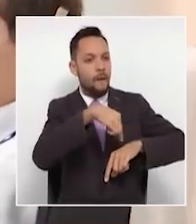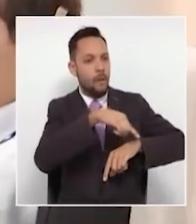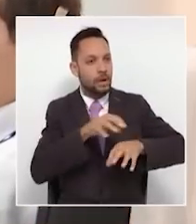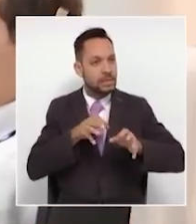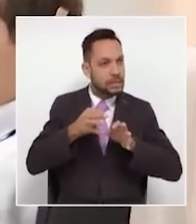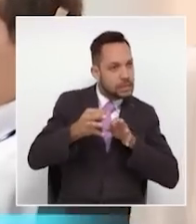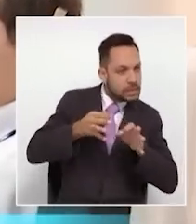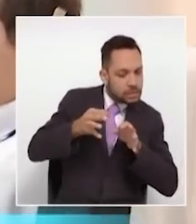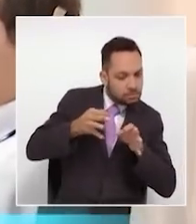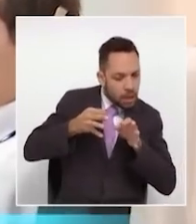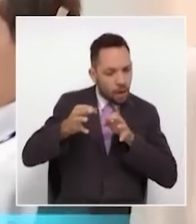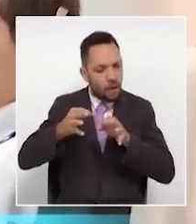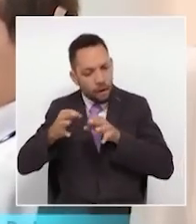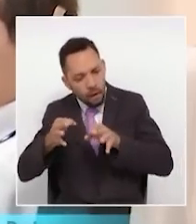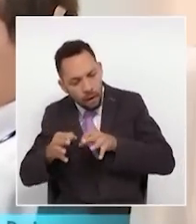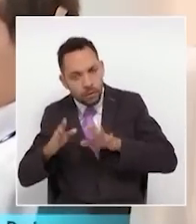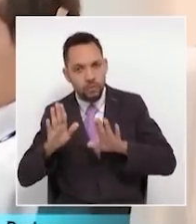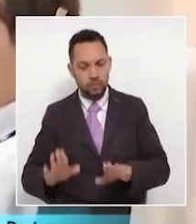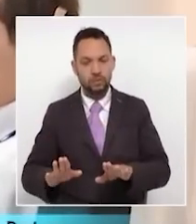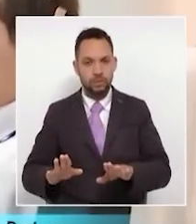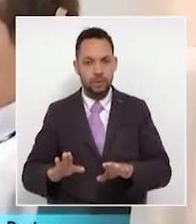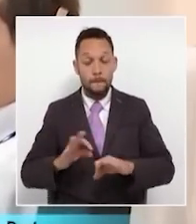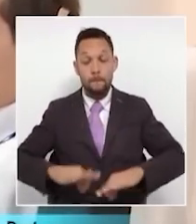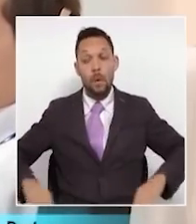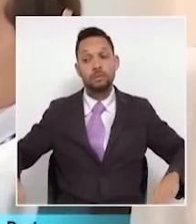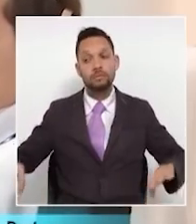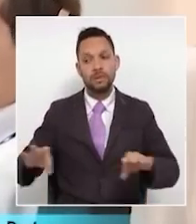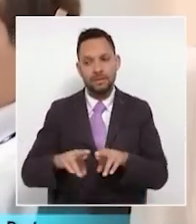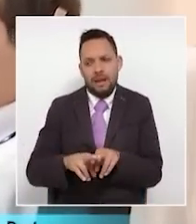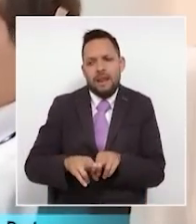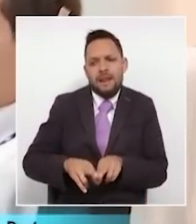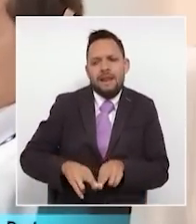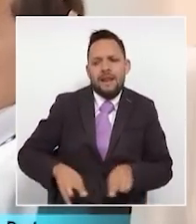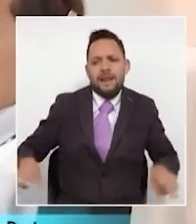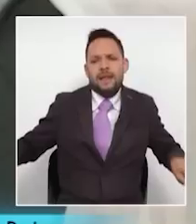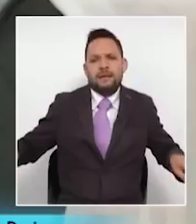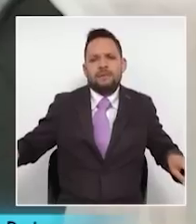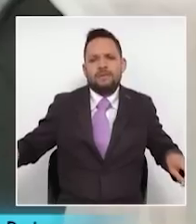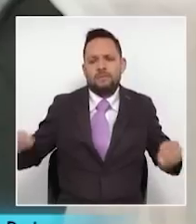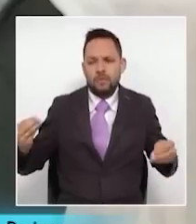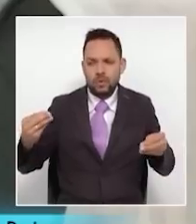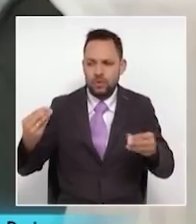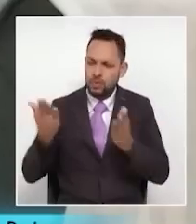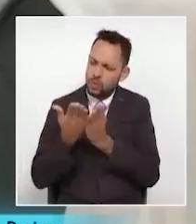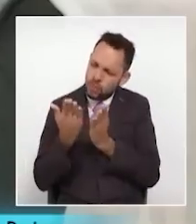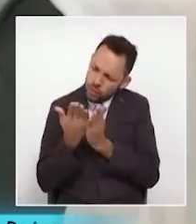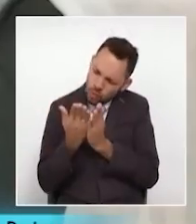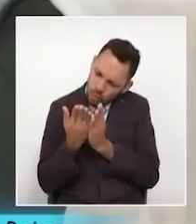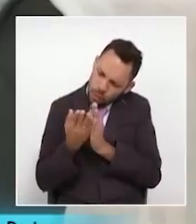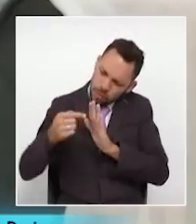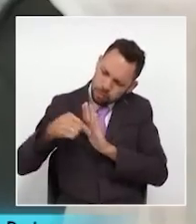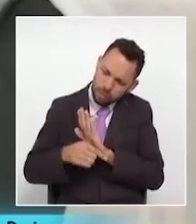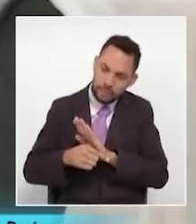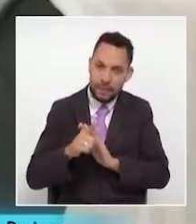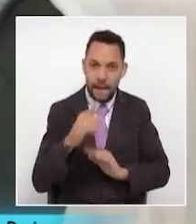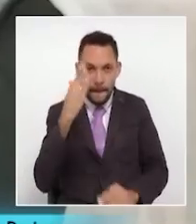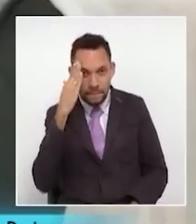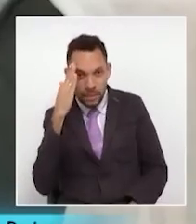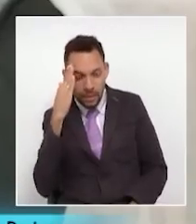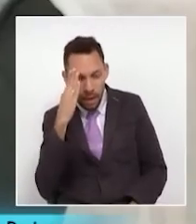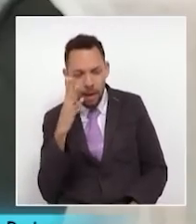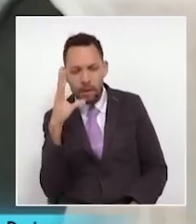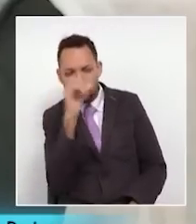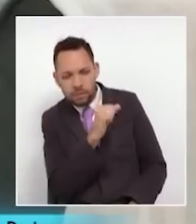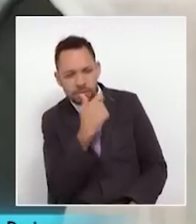preconcepto médico que se extiende por mucho tiempo de estudio pero la idea es que ustedes tengan este